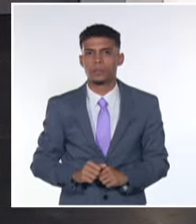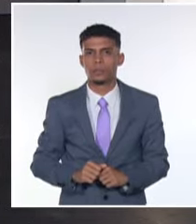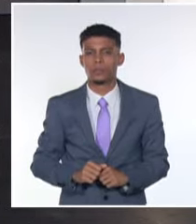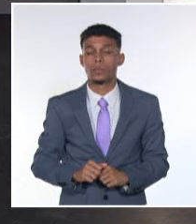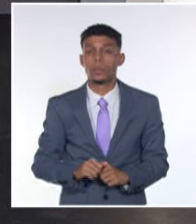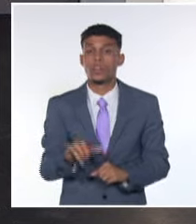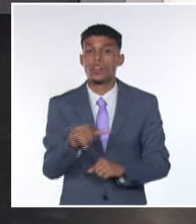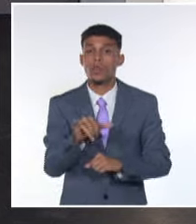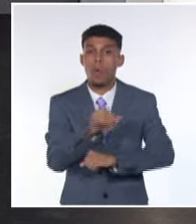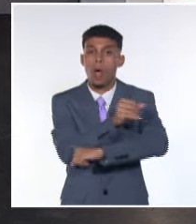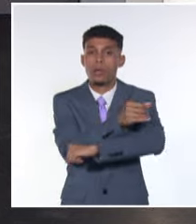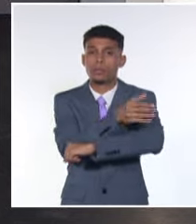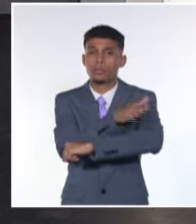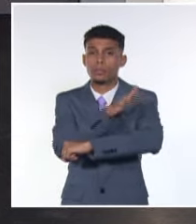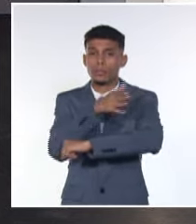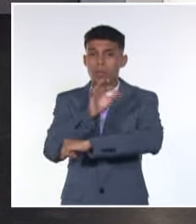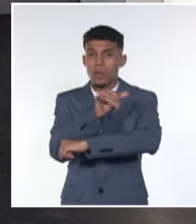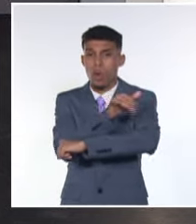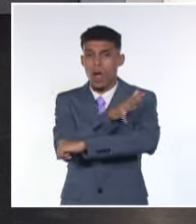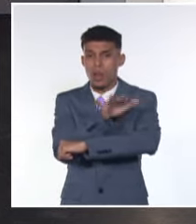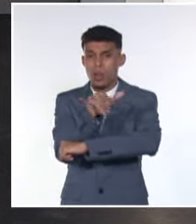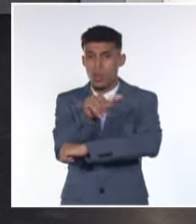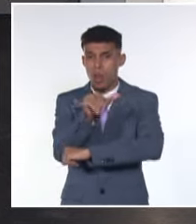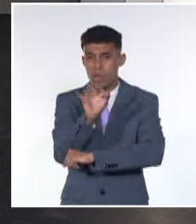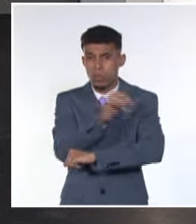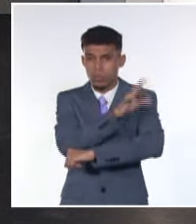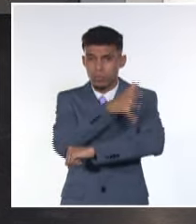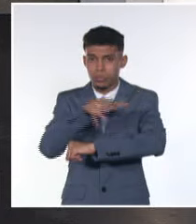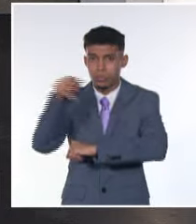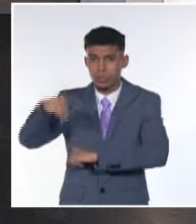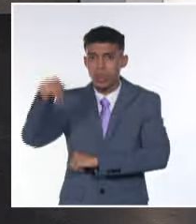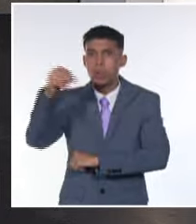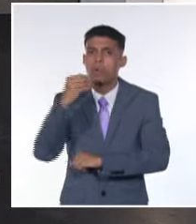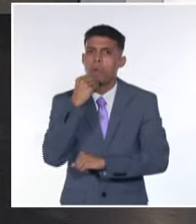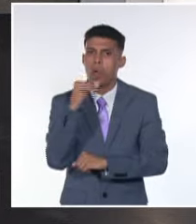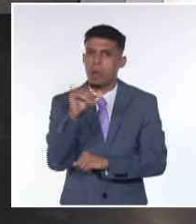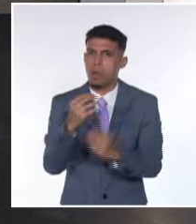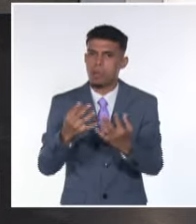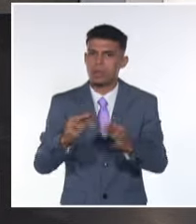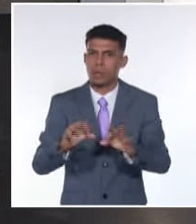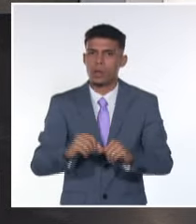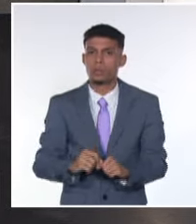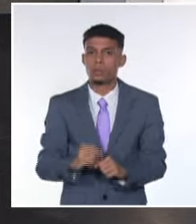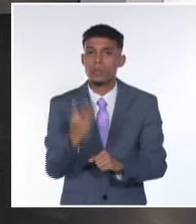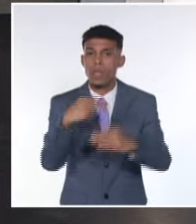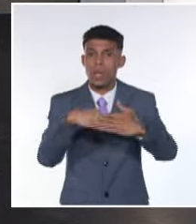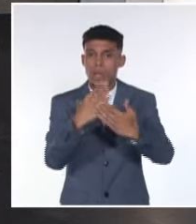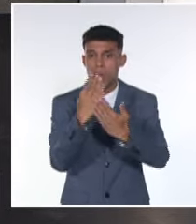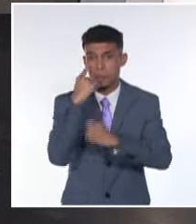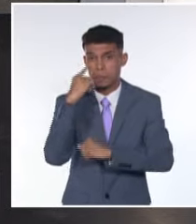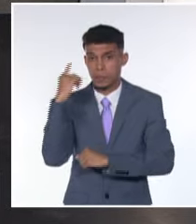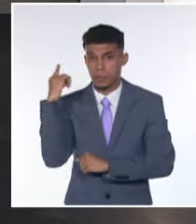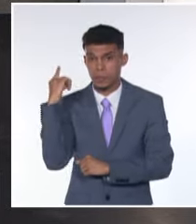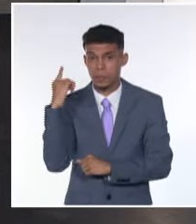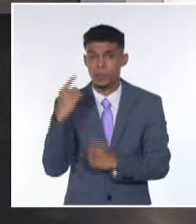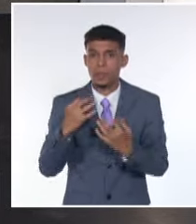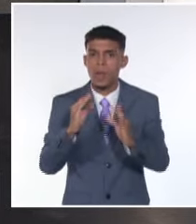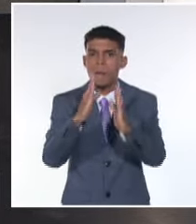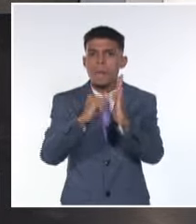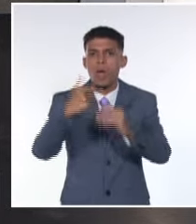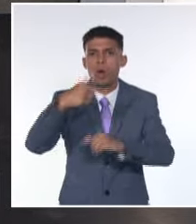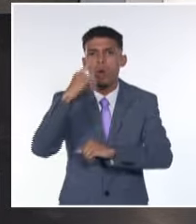norte del occidente del país. Y les decía que los próximos días van a continuar en general siendo las condiciones favorables para la lluvia, lo que esperamos de un mes de junio